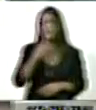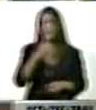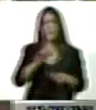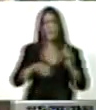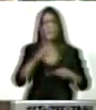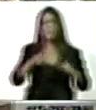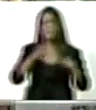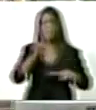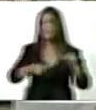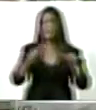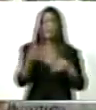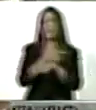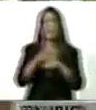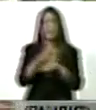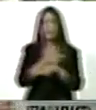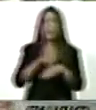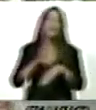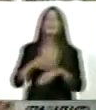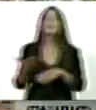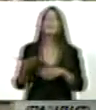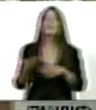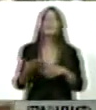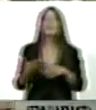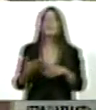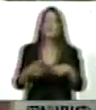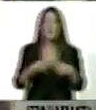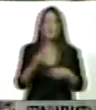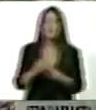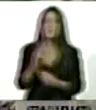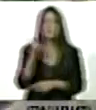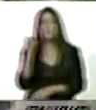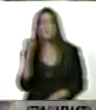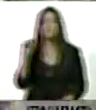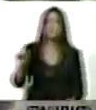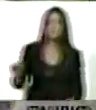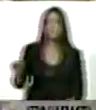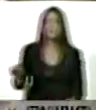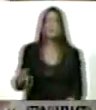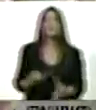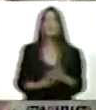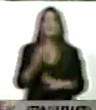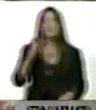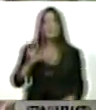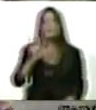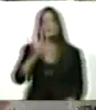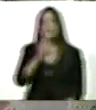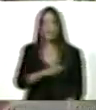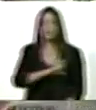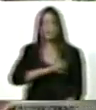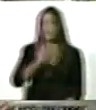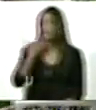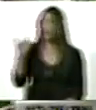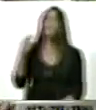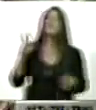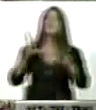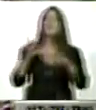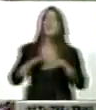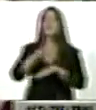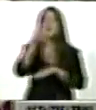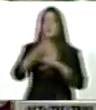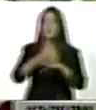voceros del gobierno, precisamente del desacato. Me refiero a la instalación el 5 de enero pasado de una nueva junta